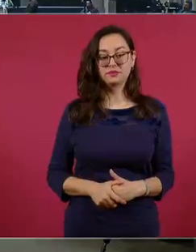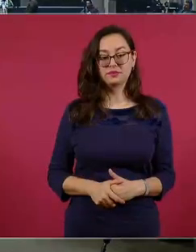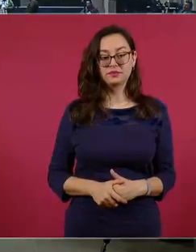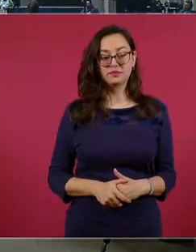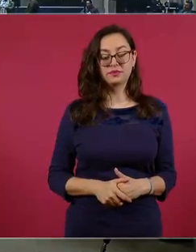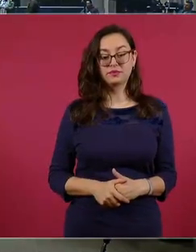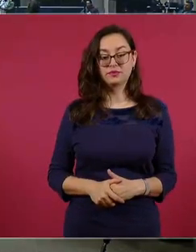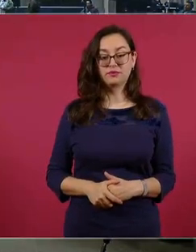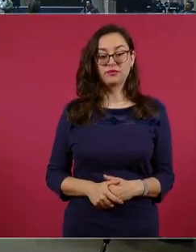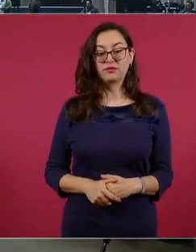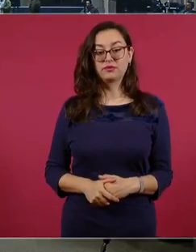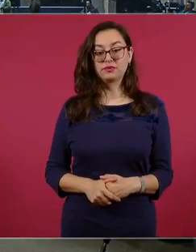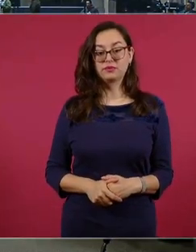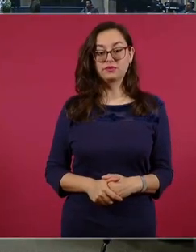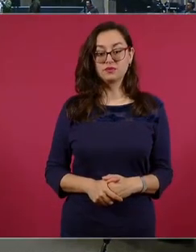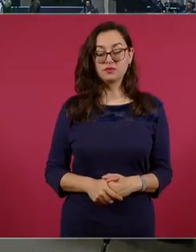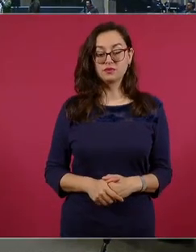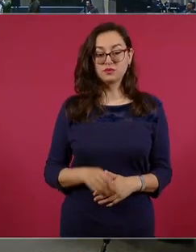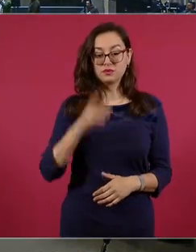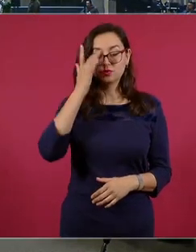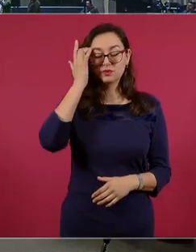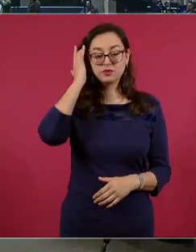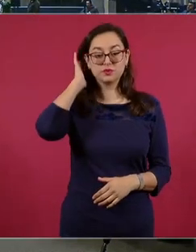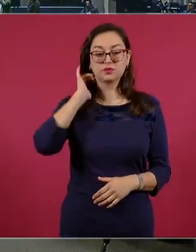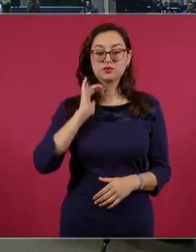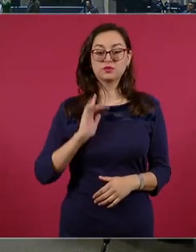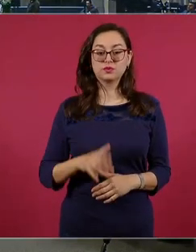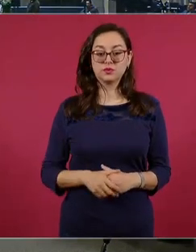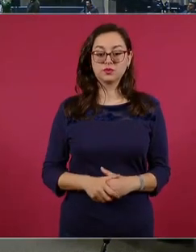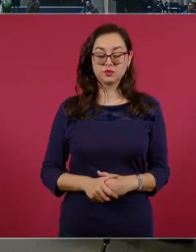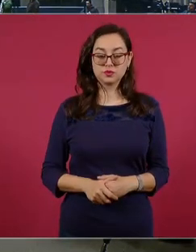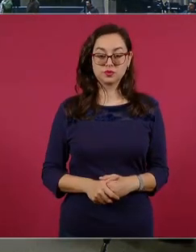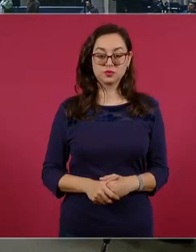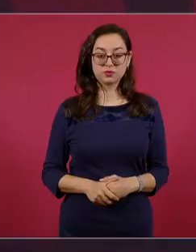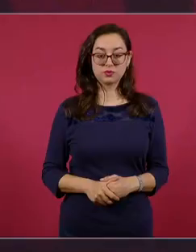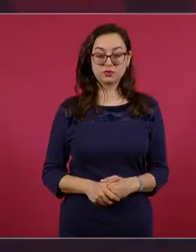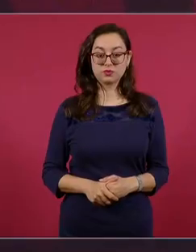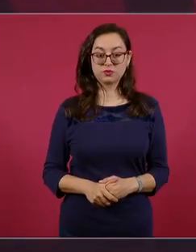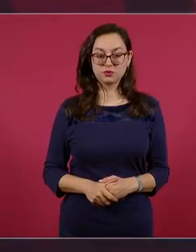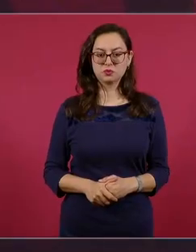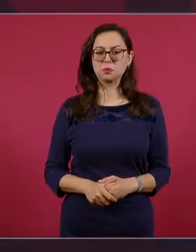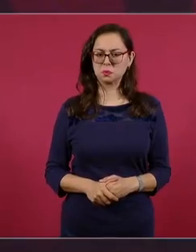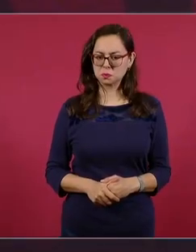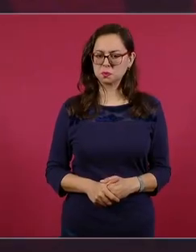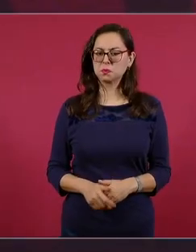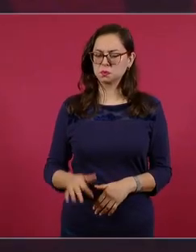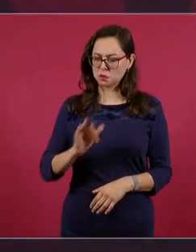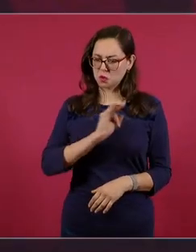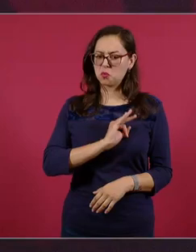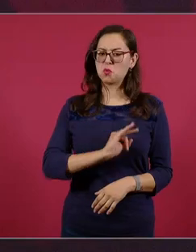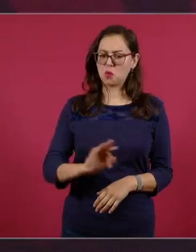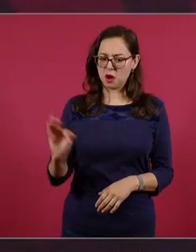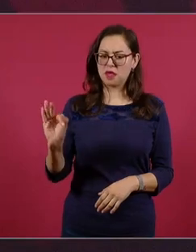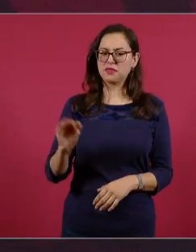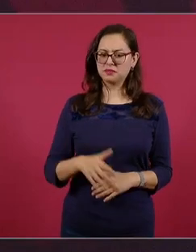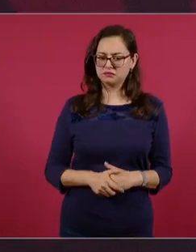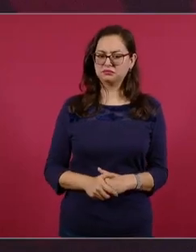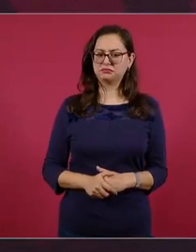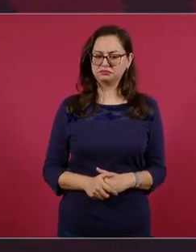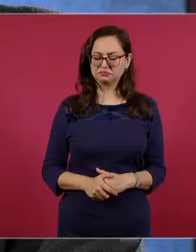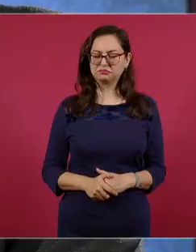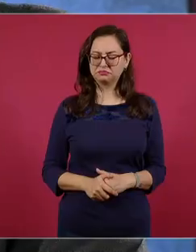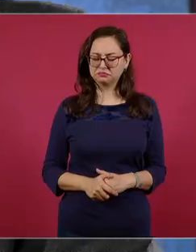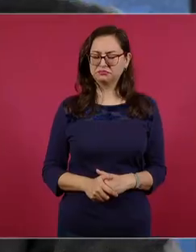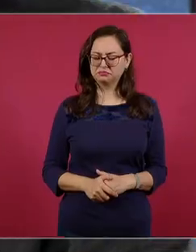¿Ya se quite la pausa en la relación bilateral con España? Hay posibilidades, ¿cómo no? Sí,